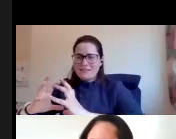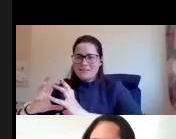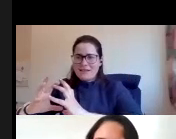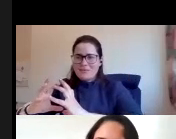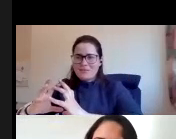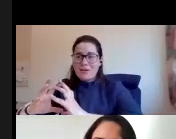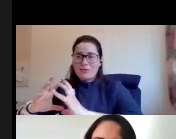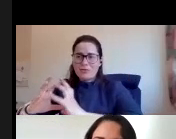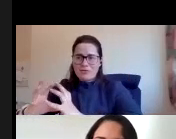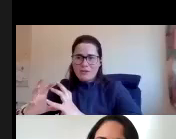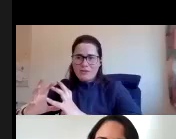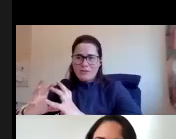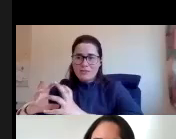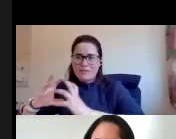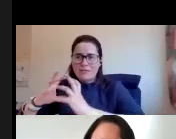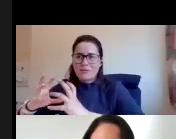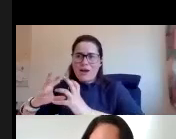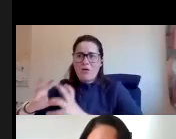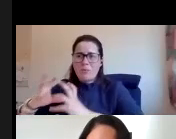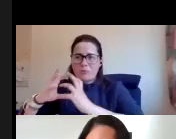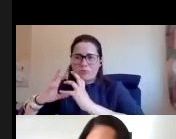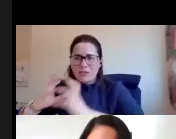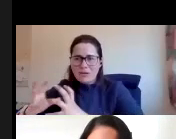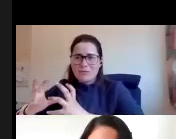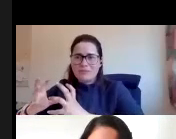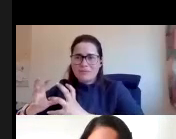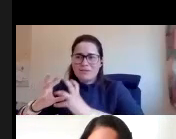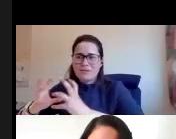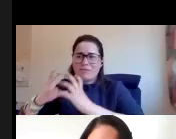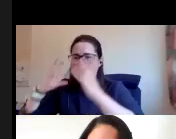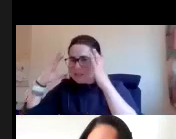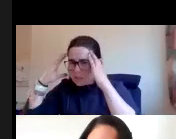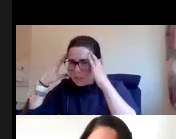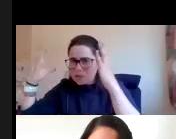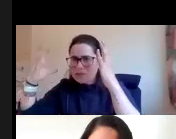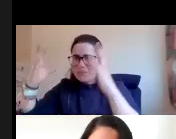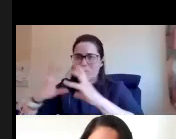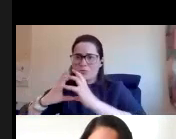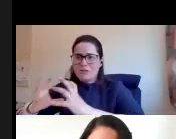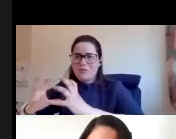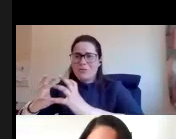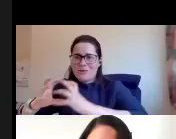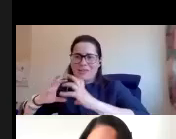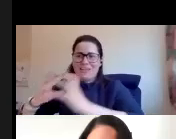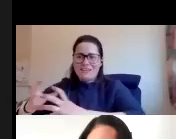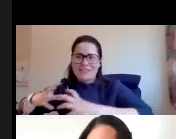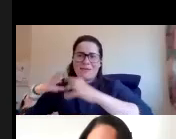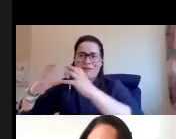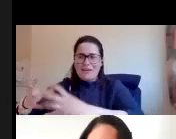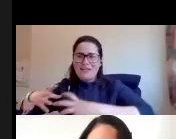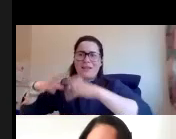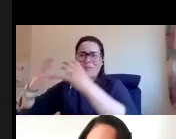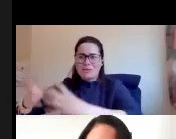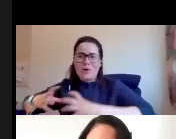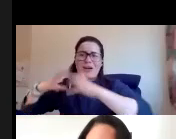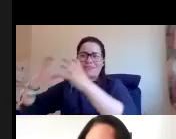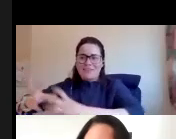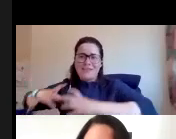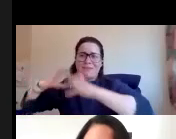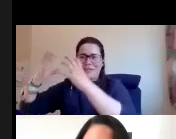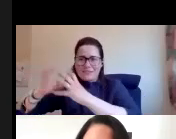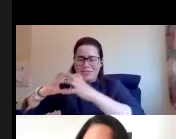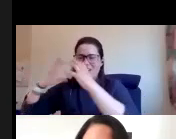media vez está en un estado eutrófico, que significa un lago productivo. ¿Sí? O sea, imagínense un bosque productivo, lo que quiere es tener más